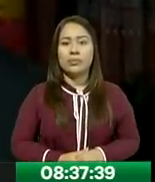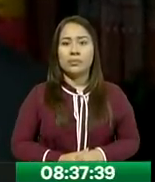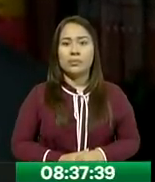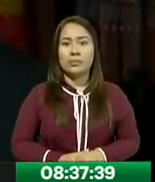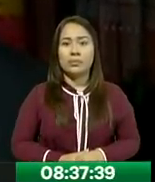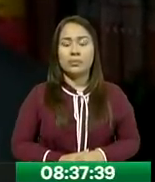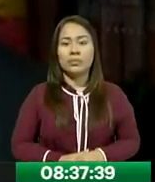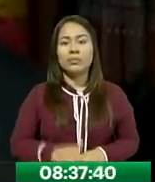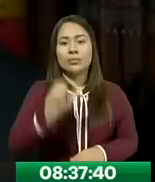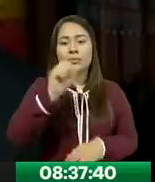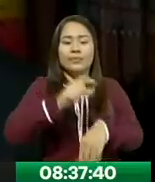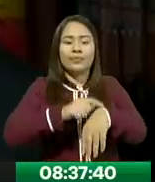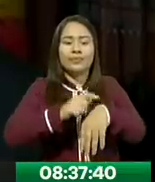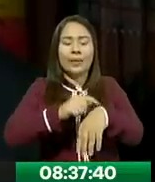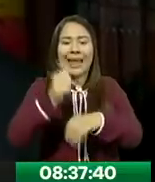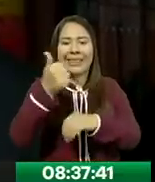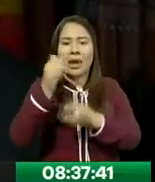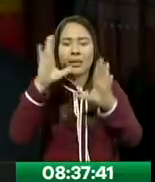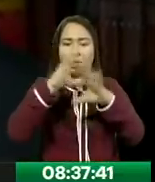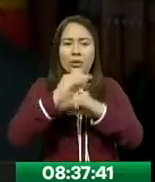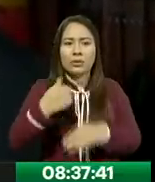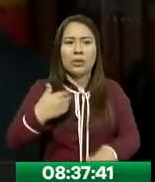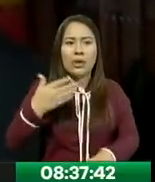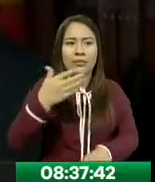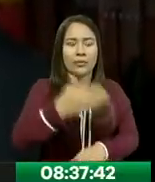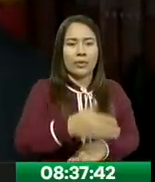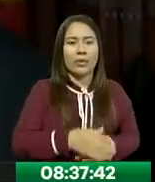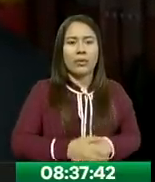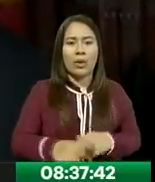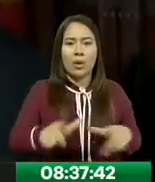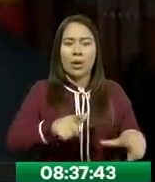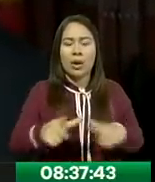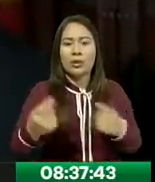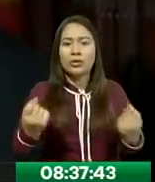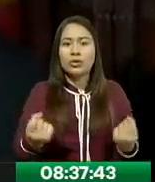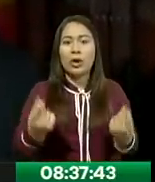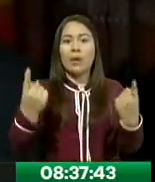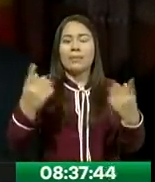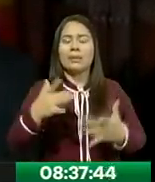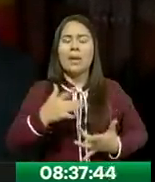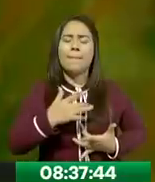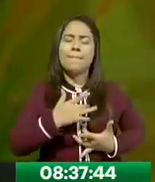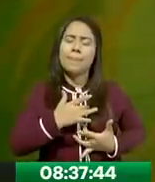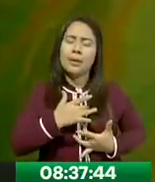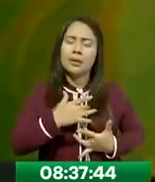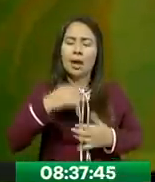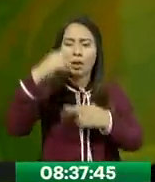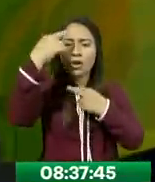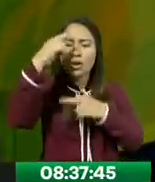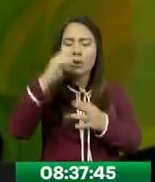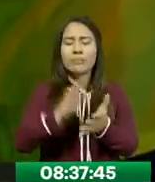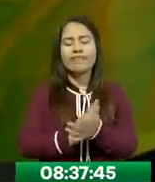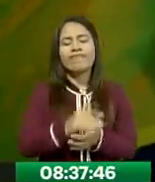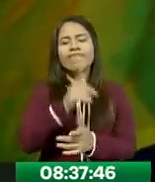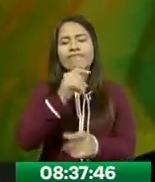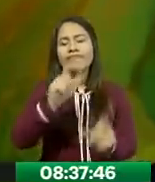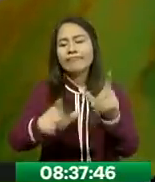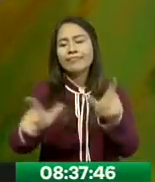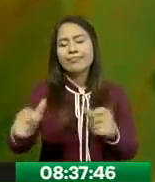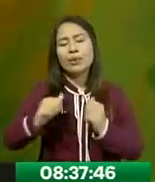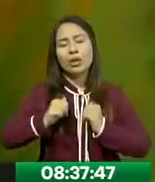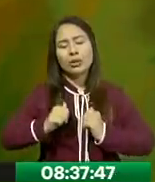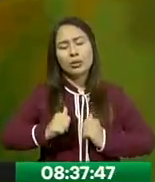a las 22 horas y se encuentra con la sorpresa de este hecho lamentable. Vecinos y familiares se